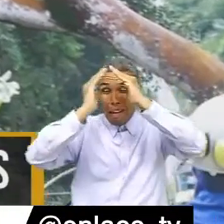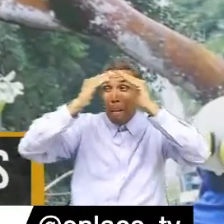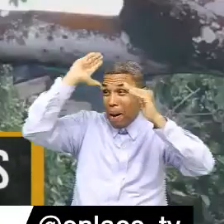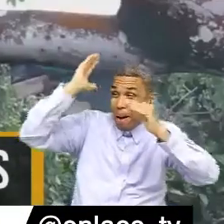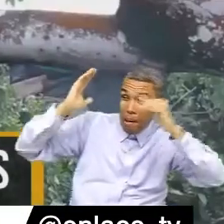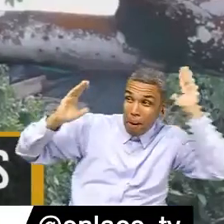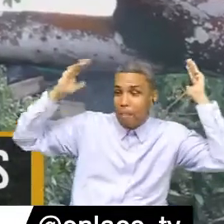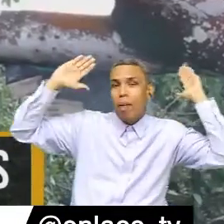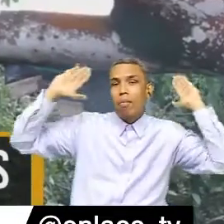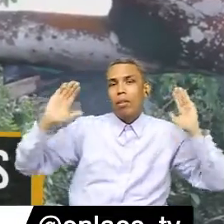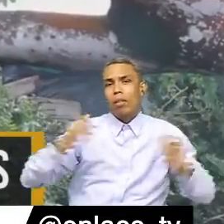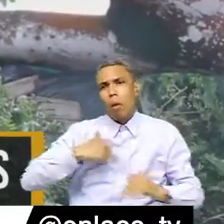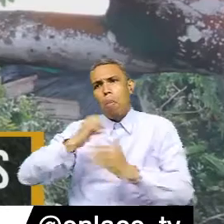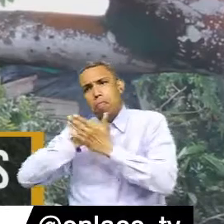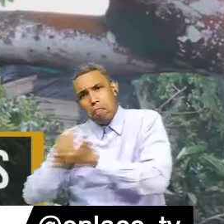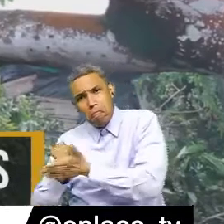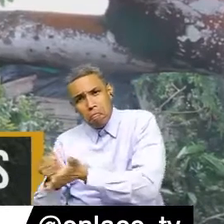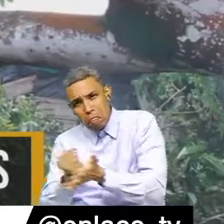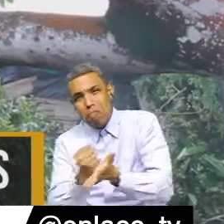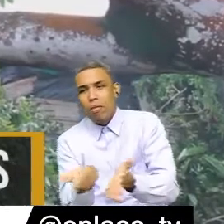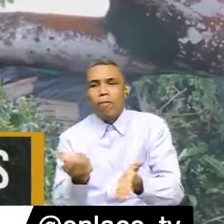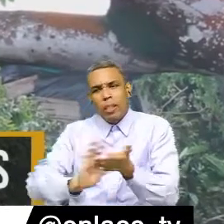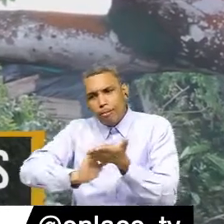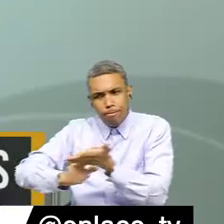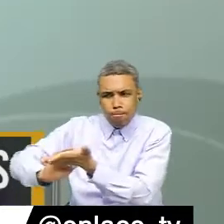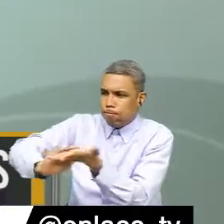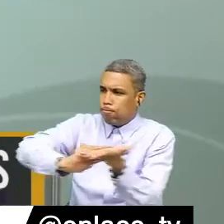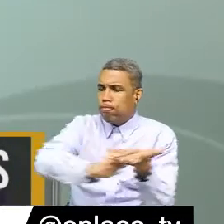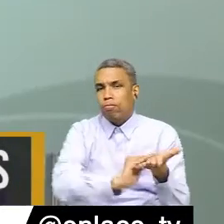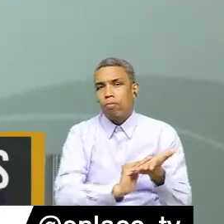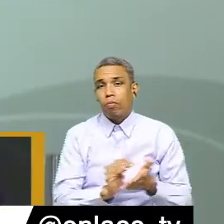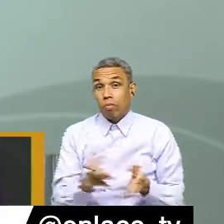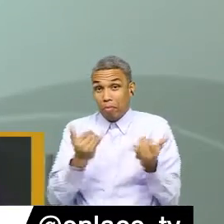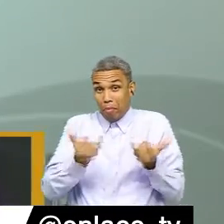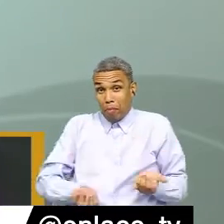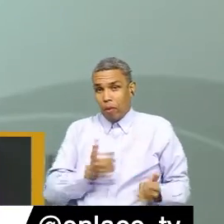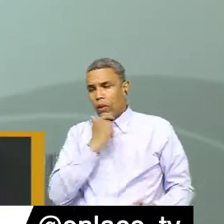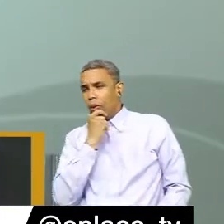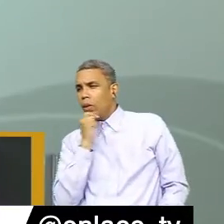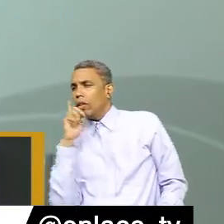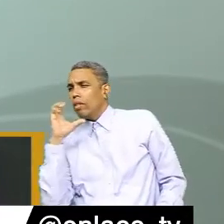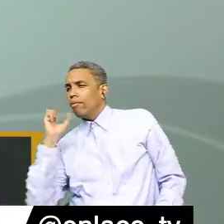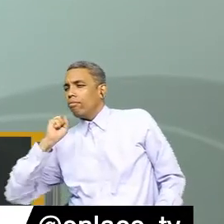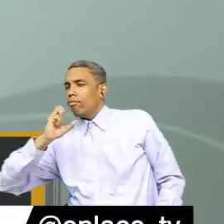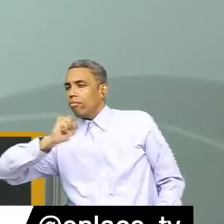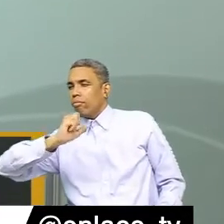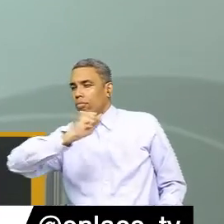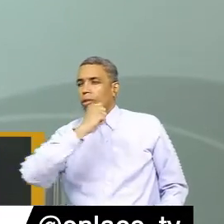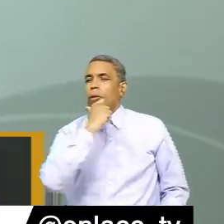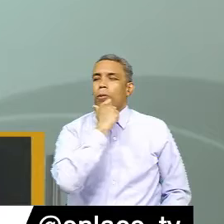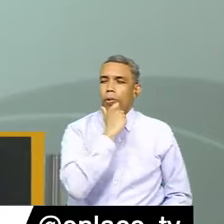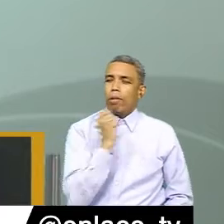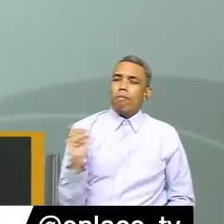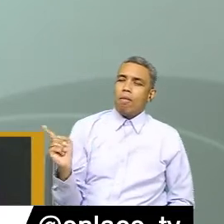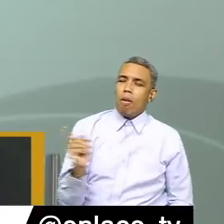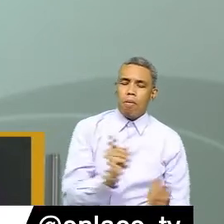estas personas en lo que ya logramos identificar y que y que queremos tener como un soporte soporte